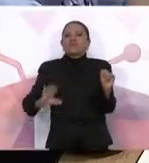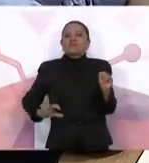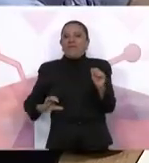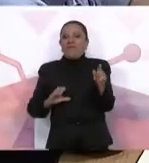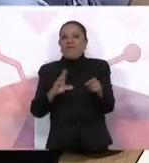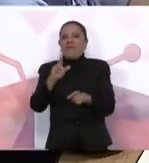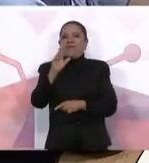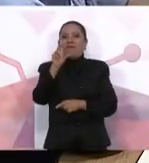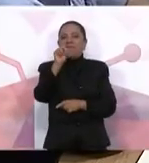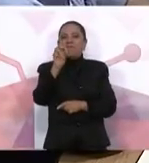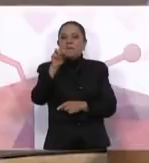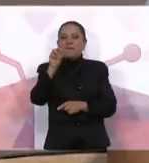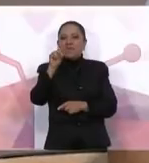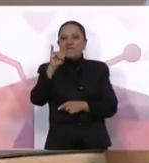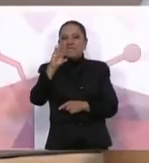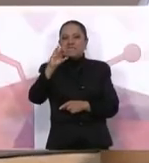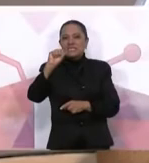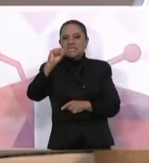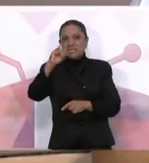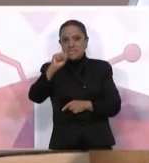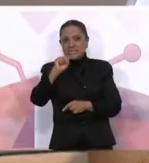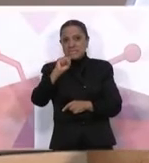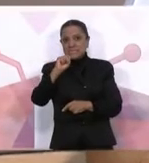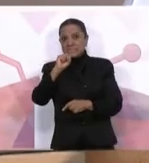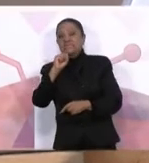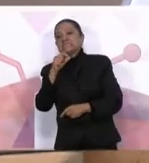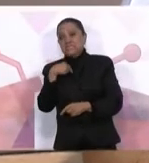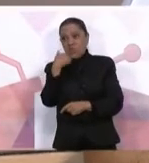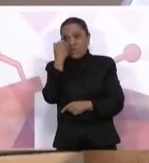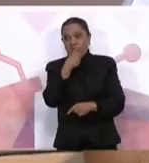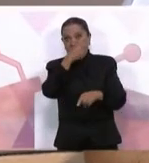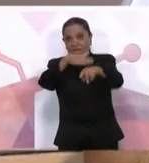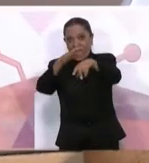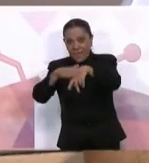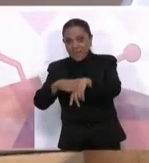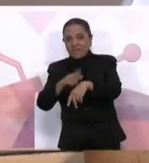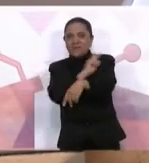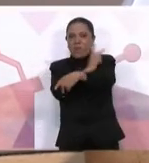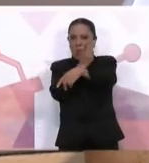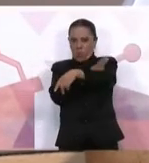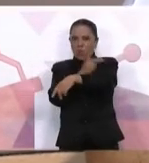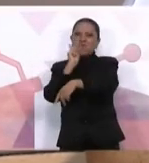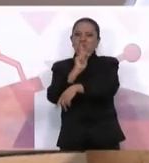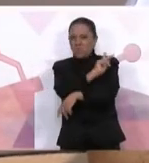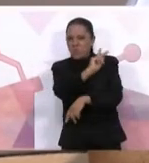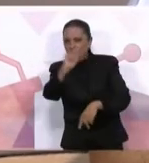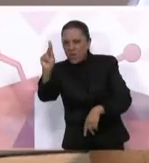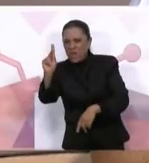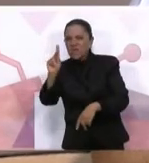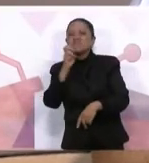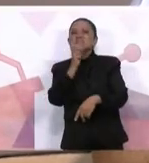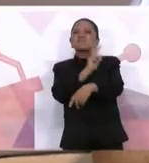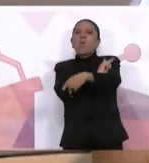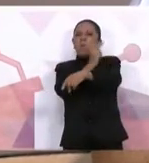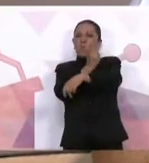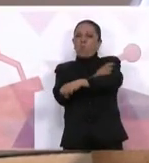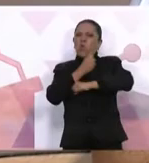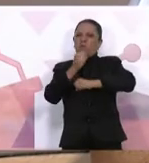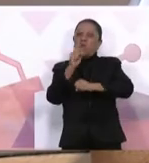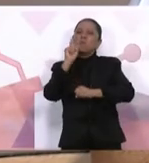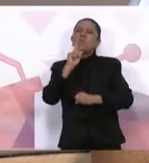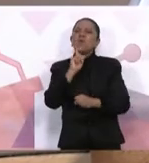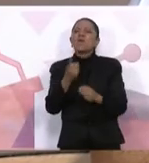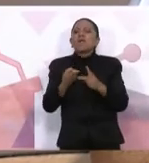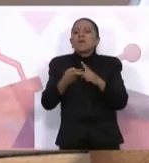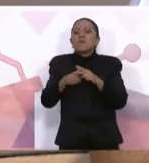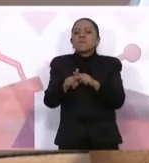mis compañeras que las voy a empoderar el empoderamiento el empoderamiento de una mujer empieza cuando logra su